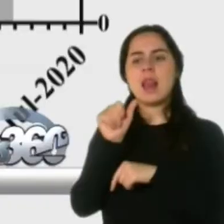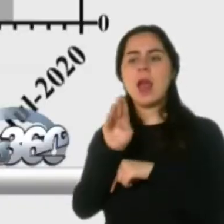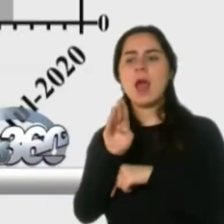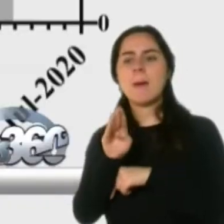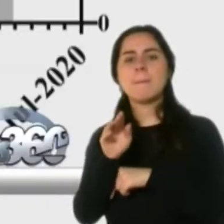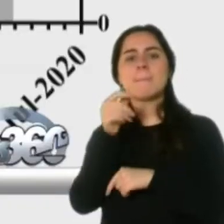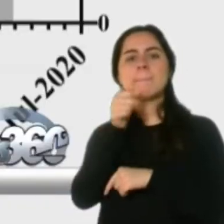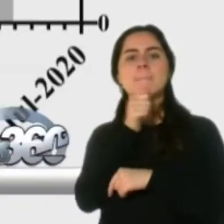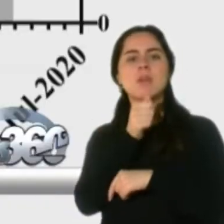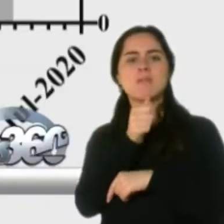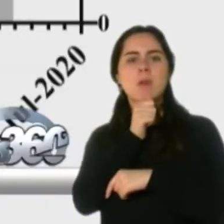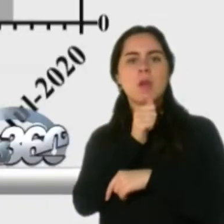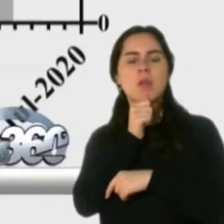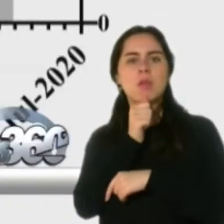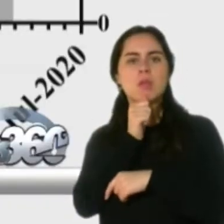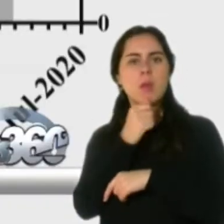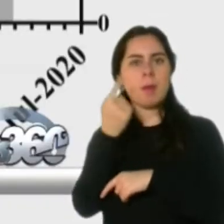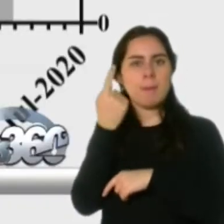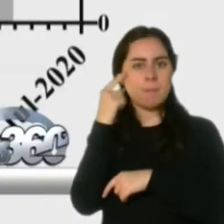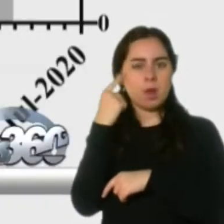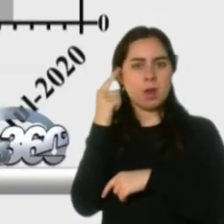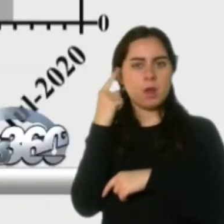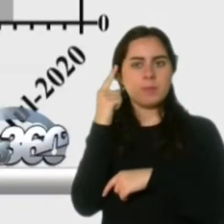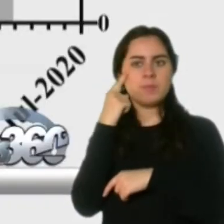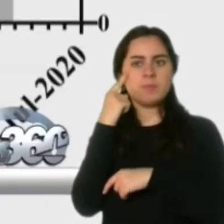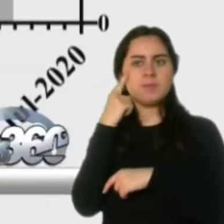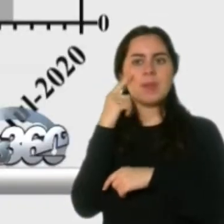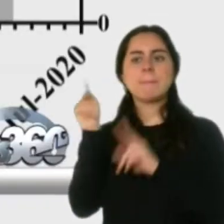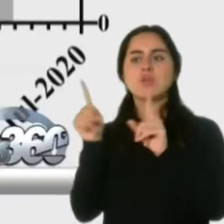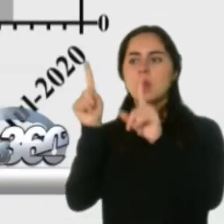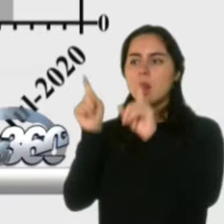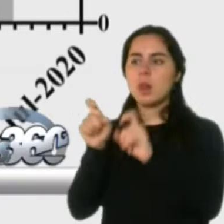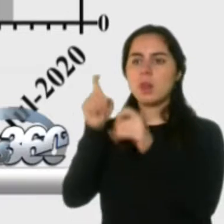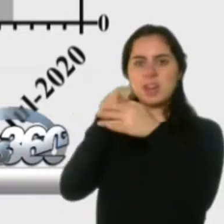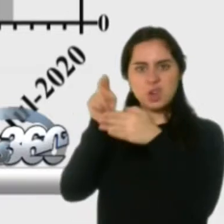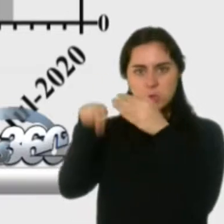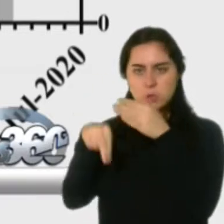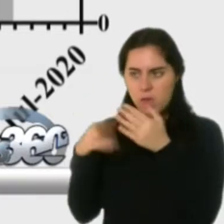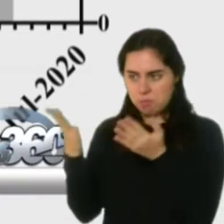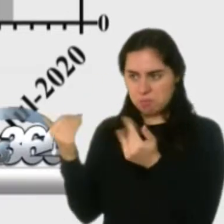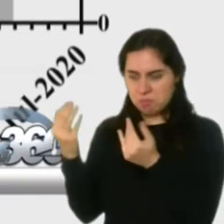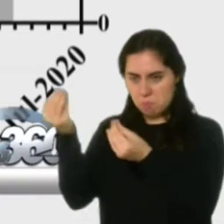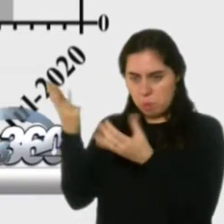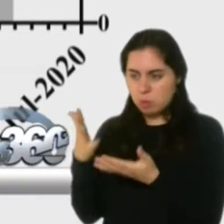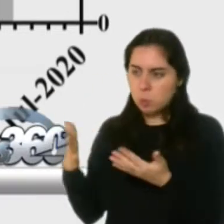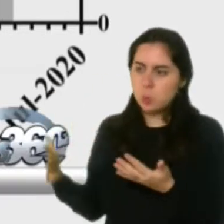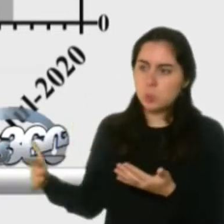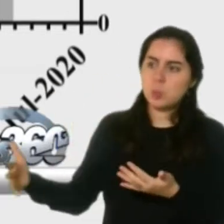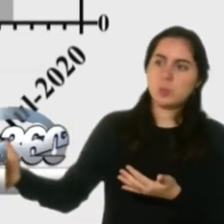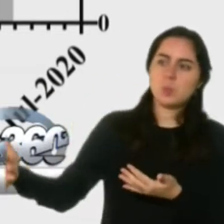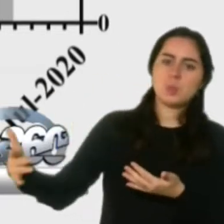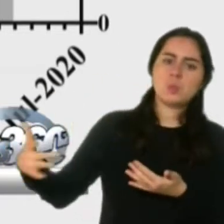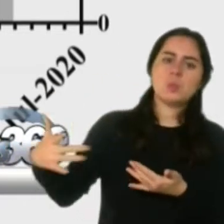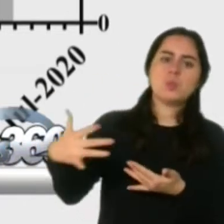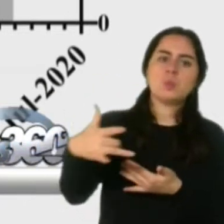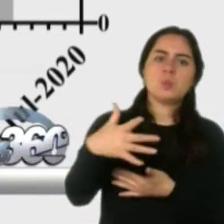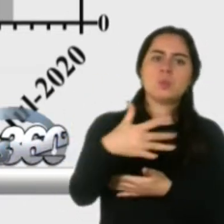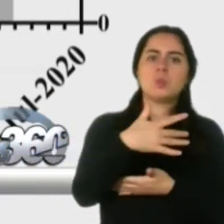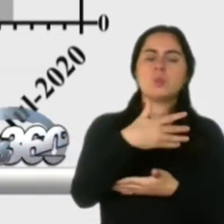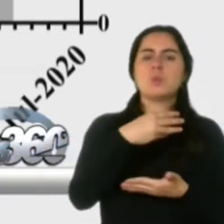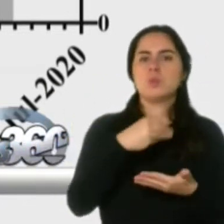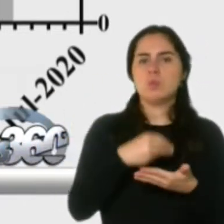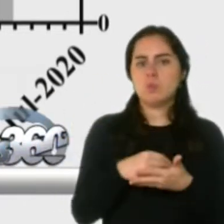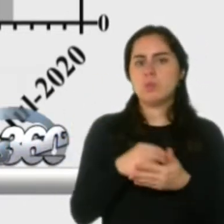donde estábamos recogiendo la cantidad de muestras que se estaban haciendo en Puerto Rico y el número de positivos que ellos estaban